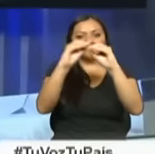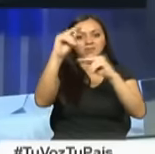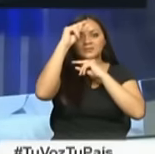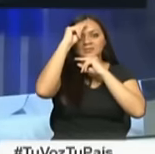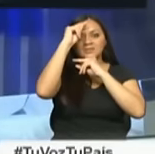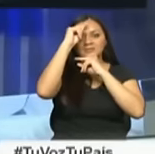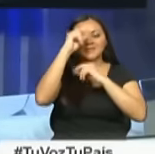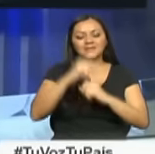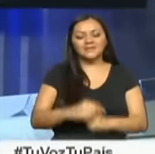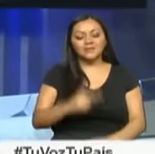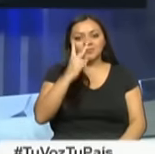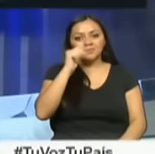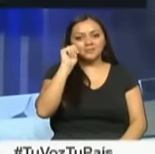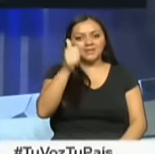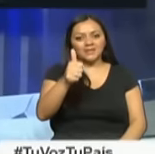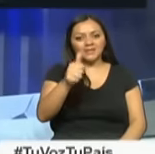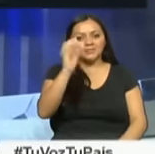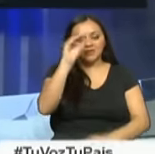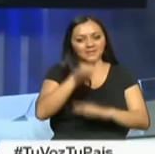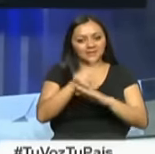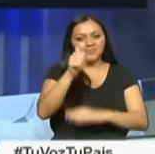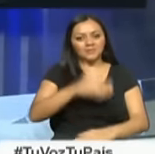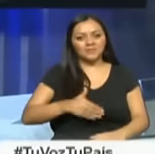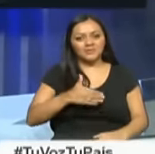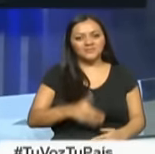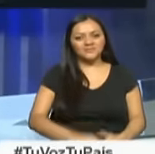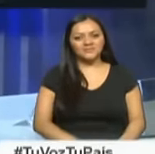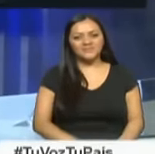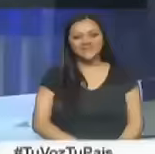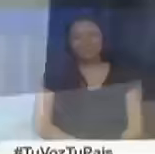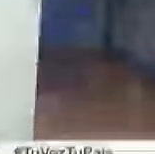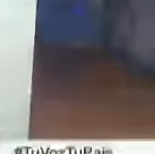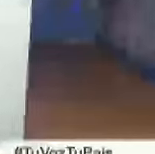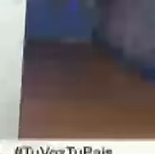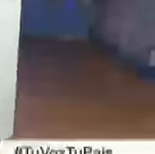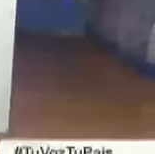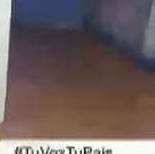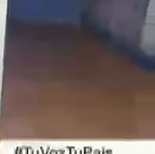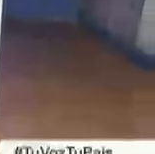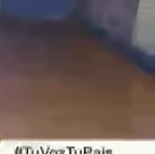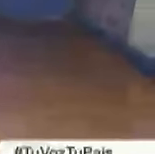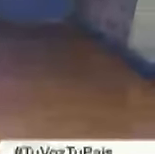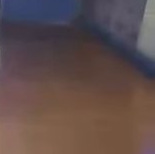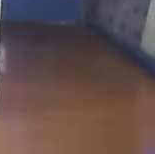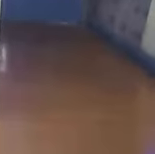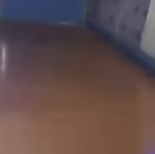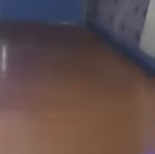informativa. Conmigo mañana a las 13. Buenas tardes y buen provecho.